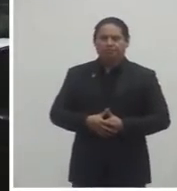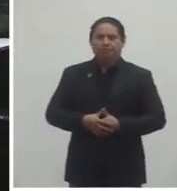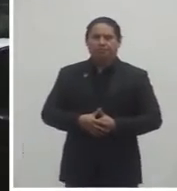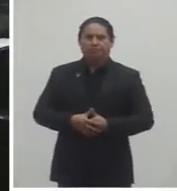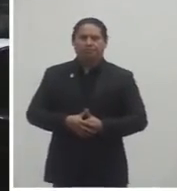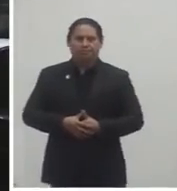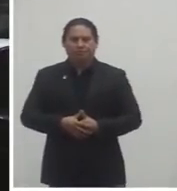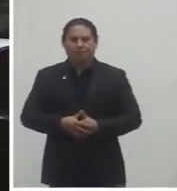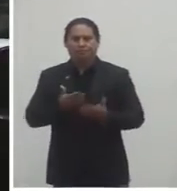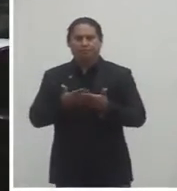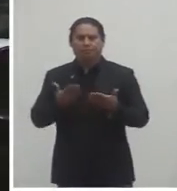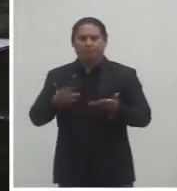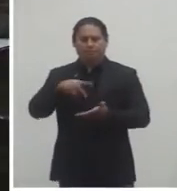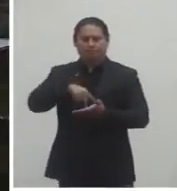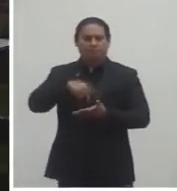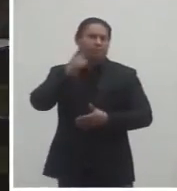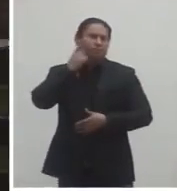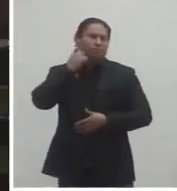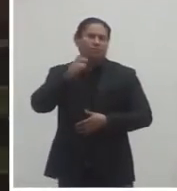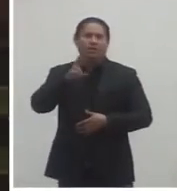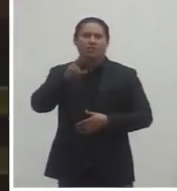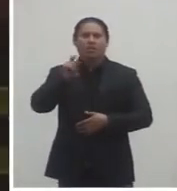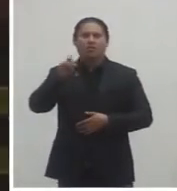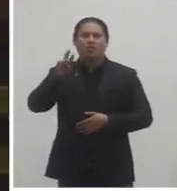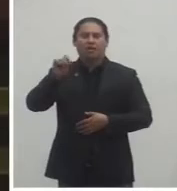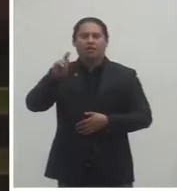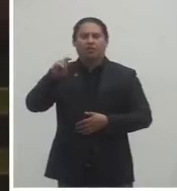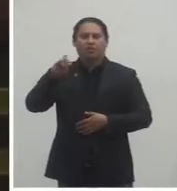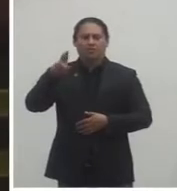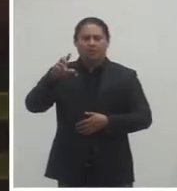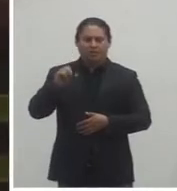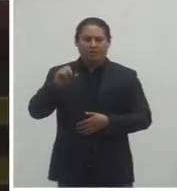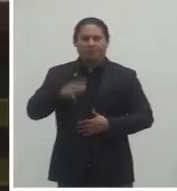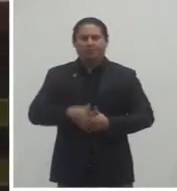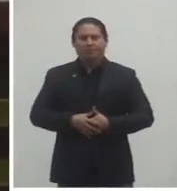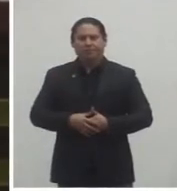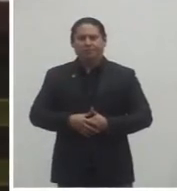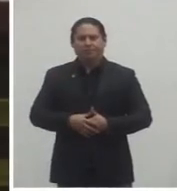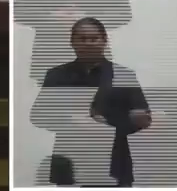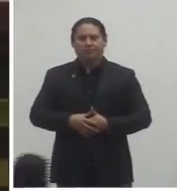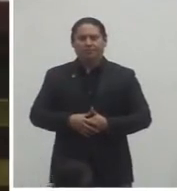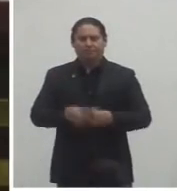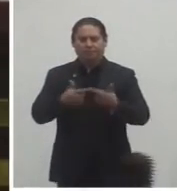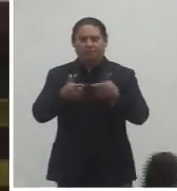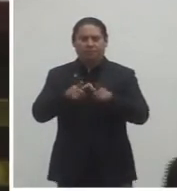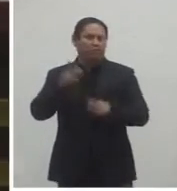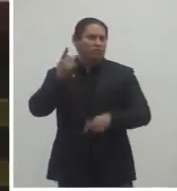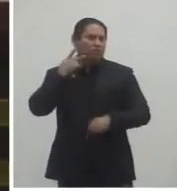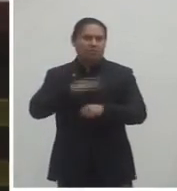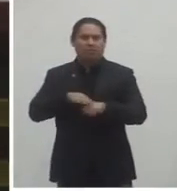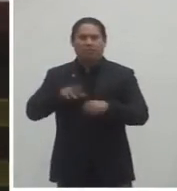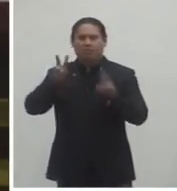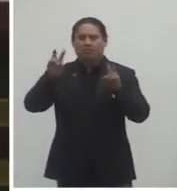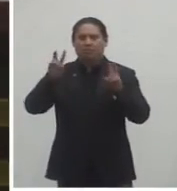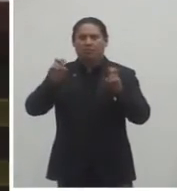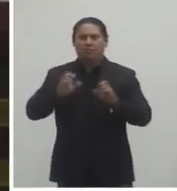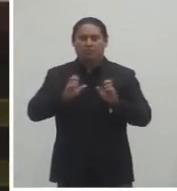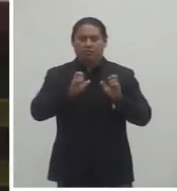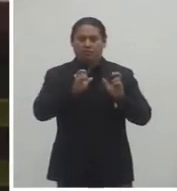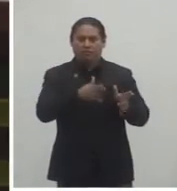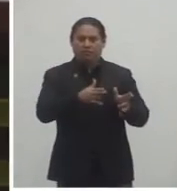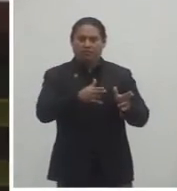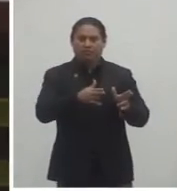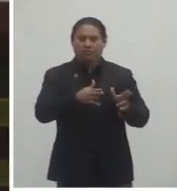Le cedemos la palabra al diputado Raúl Eduardo Bonifaz Muedano, del Partido Morena, con el tema Chiapas.